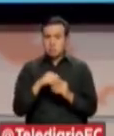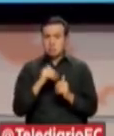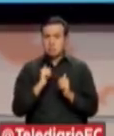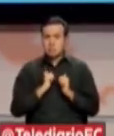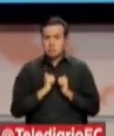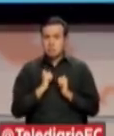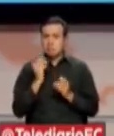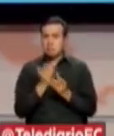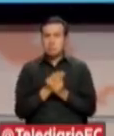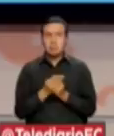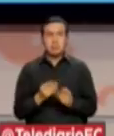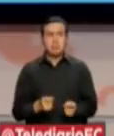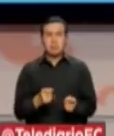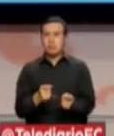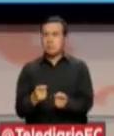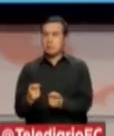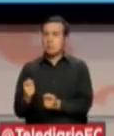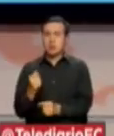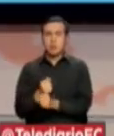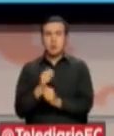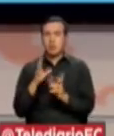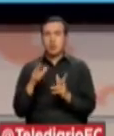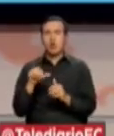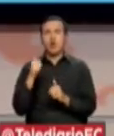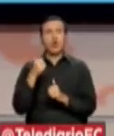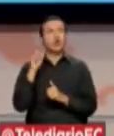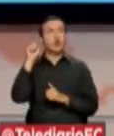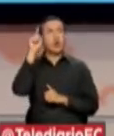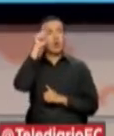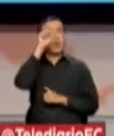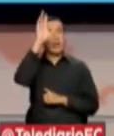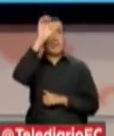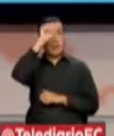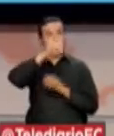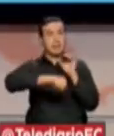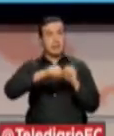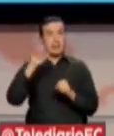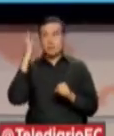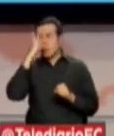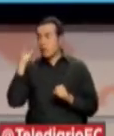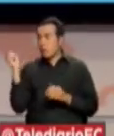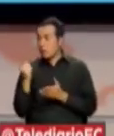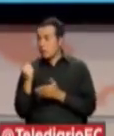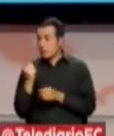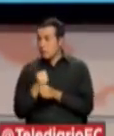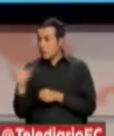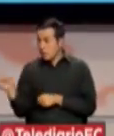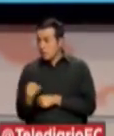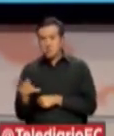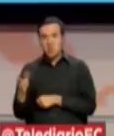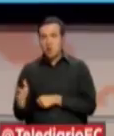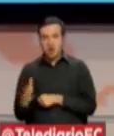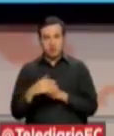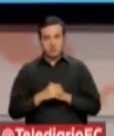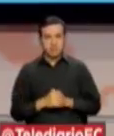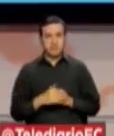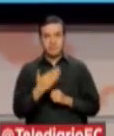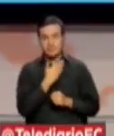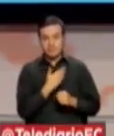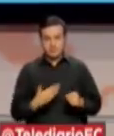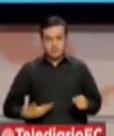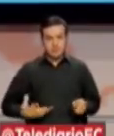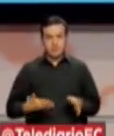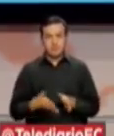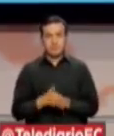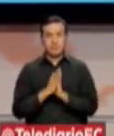cruzados carpetas para arriba y para abajo y traen gente de otro sector otro ejemplo el presidente de la república pidió mediante